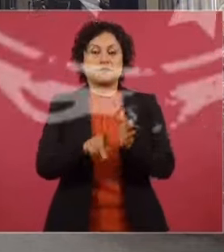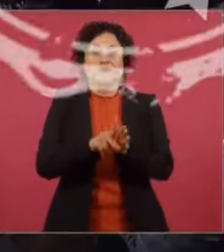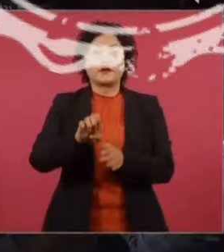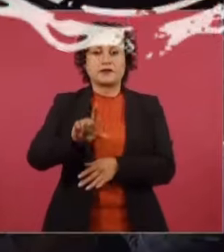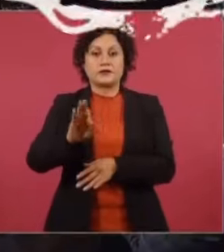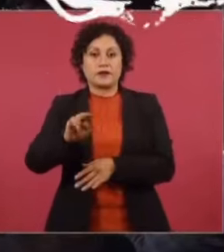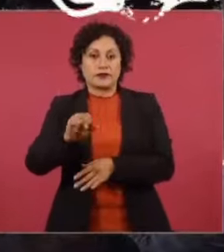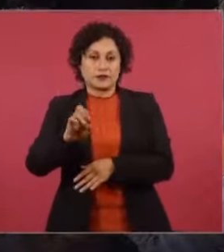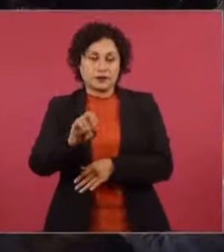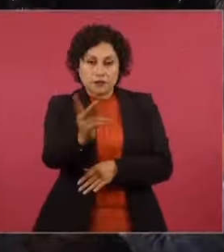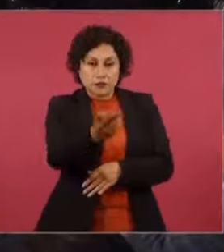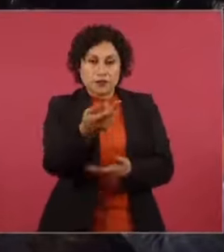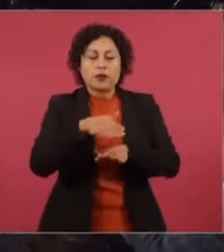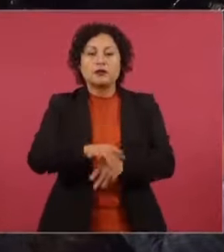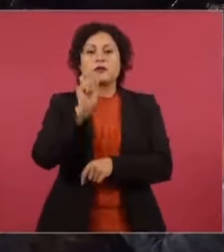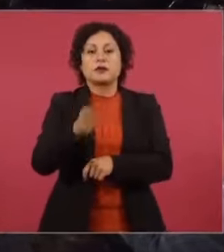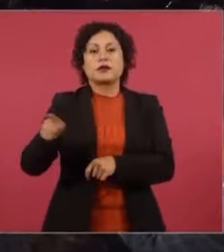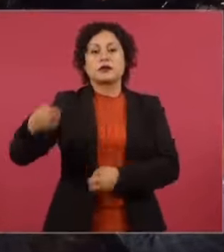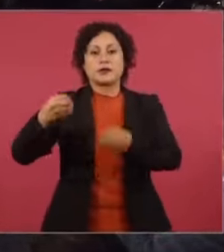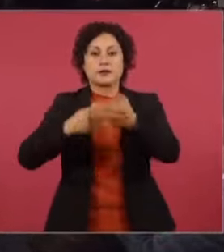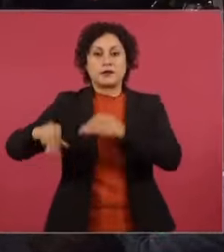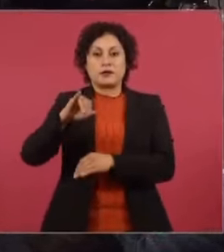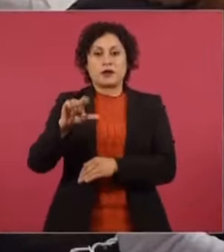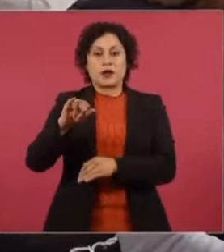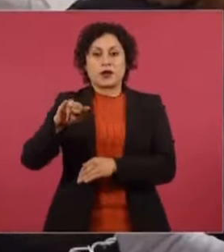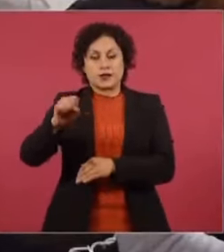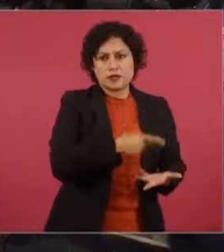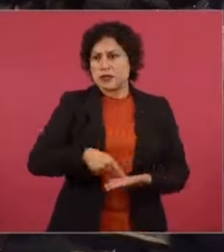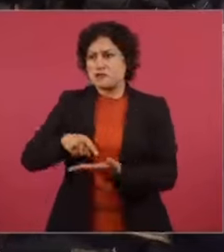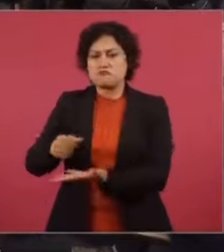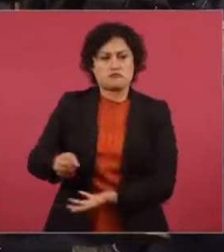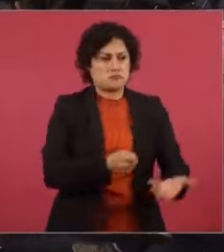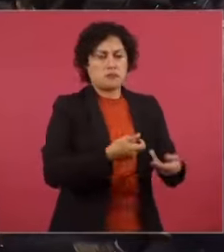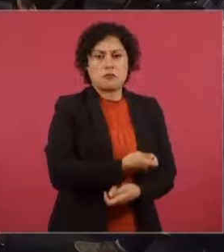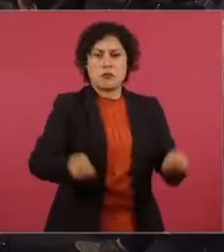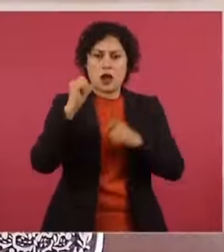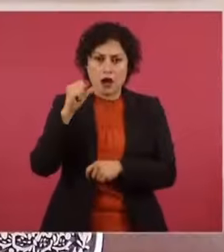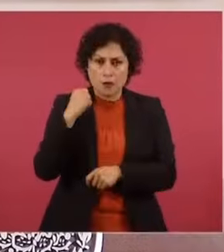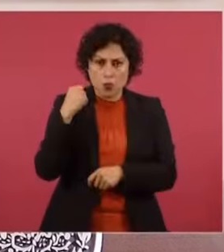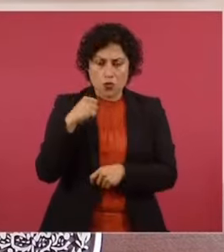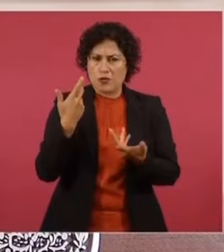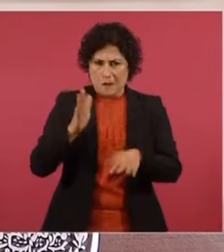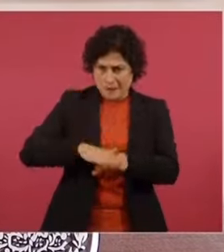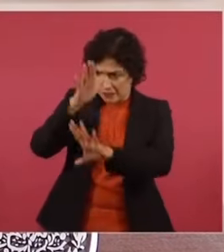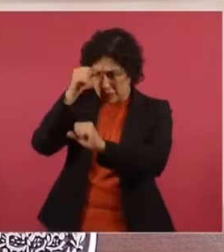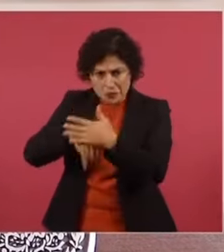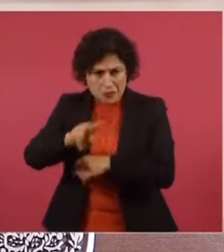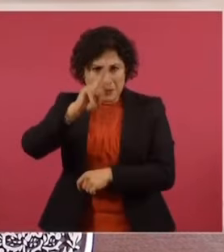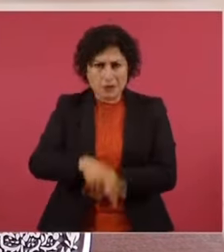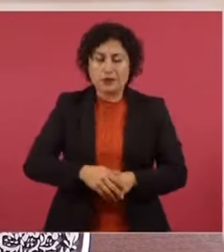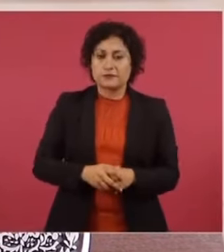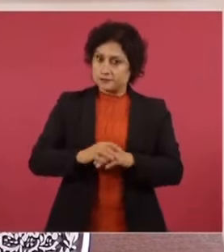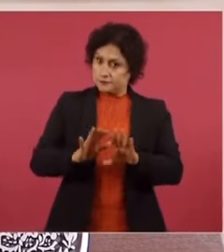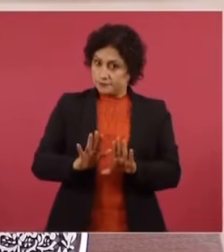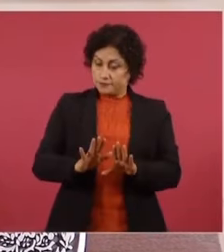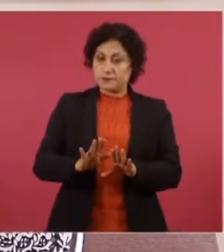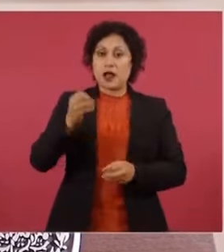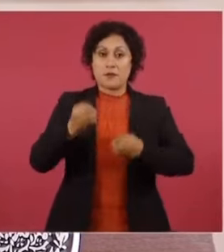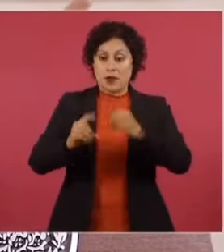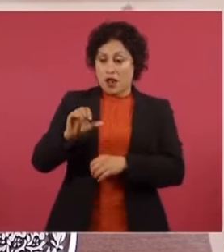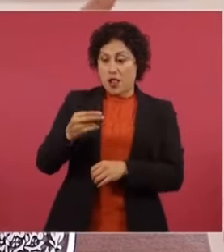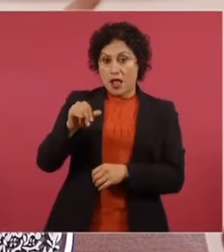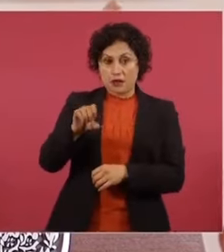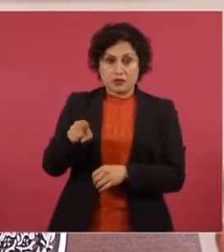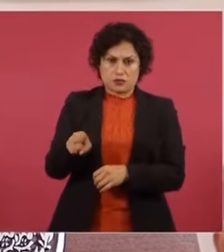Preguntarle por esta suspensión que emite ya el ministro Javier Lainez para que no se suspendan los fideicomisos del Poder Judicial. Pues está muy activo el ministro Lainez,